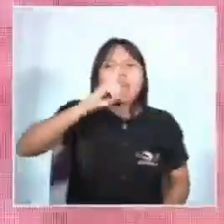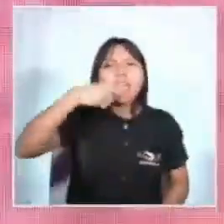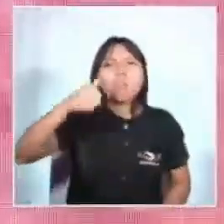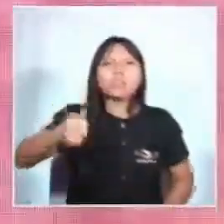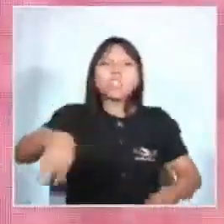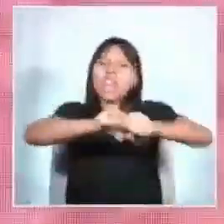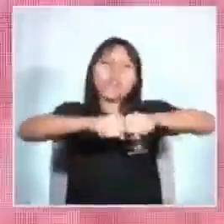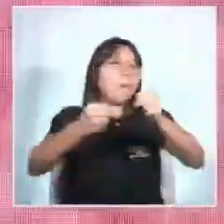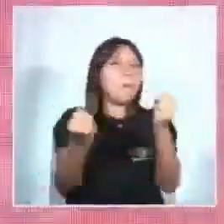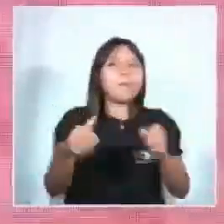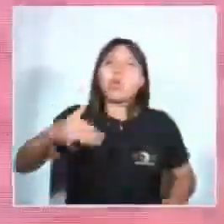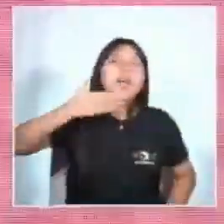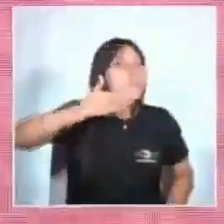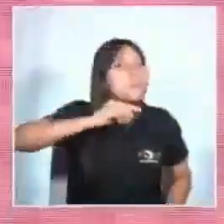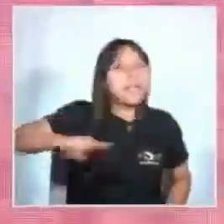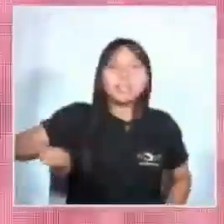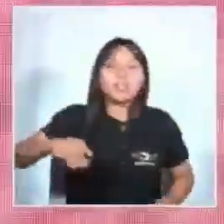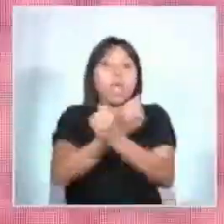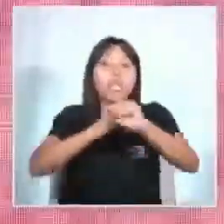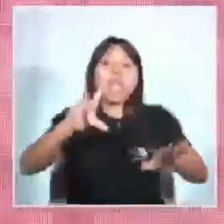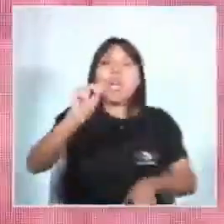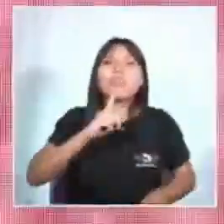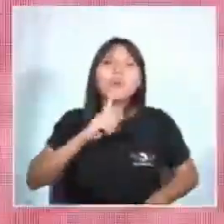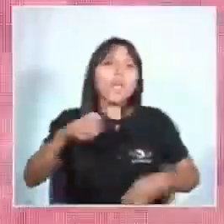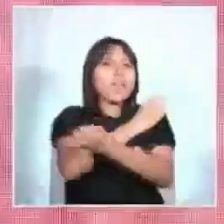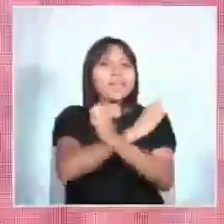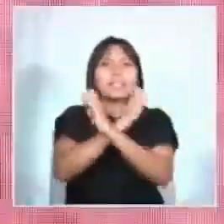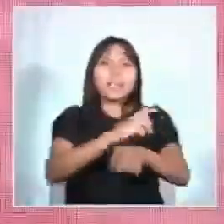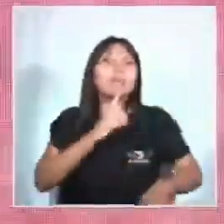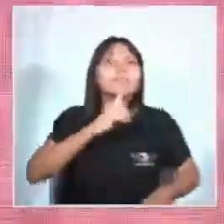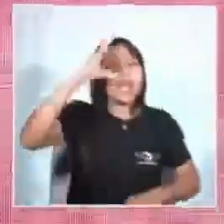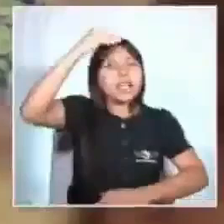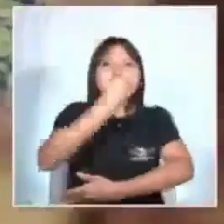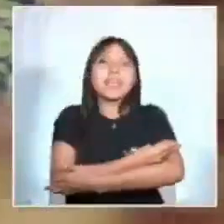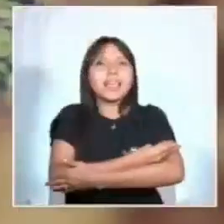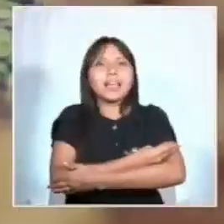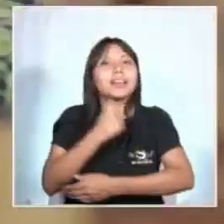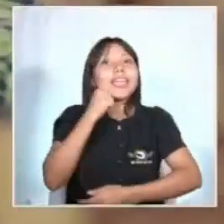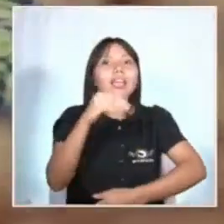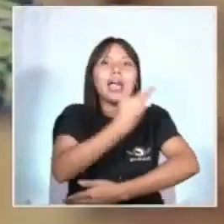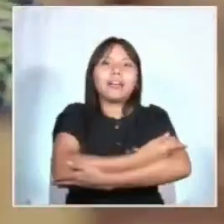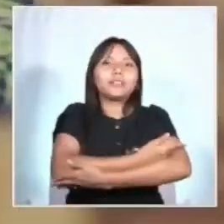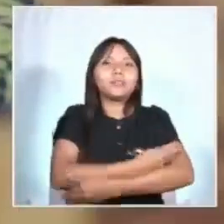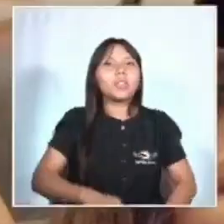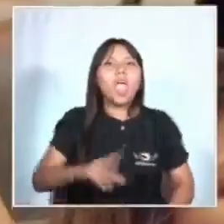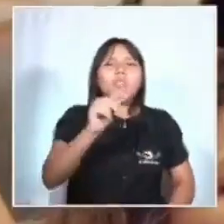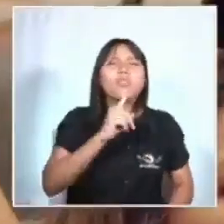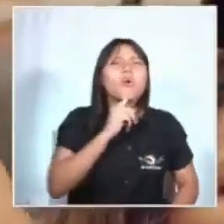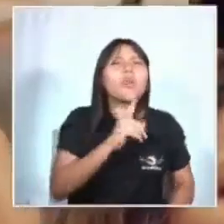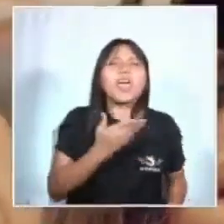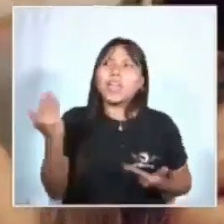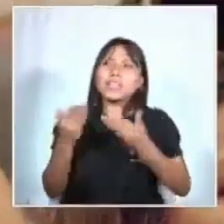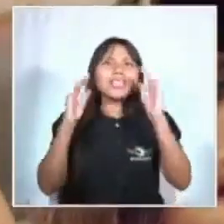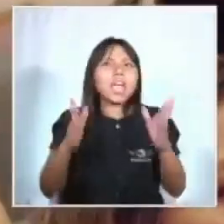la maldición, ya no eres esclava, eres hija. No eres sierva,